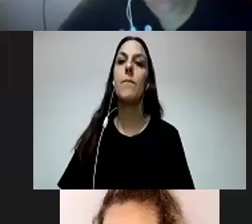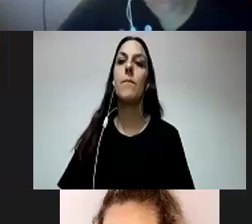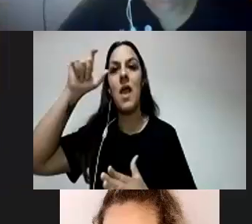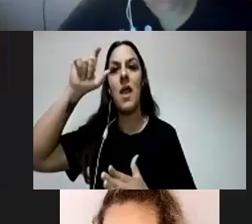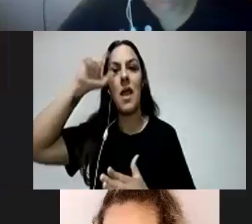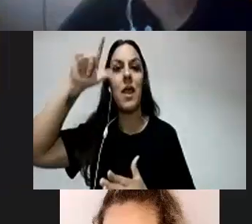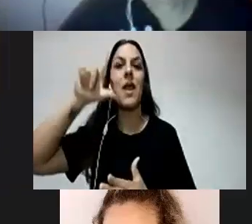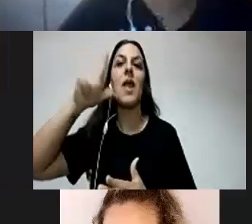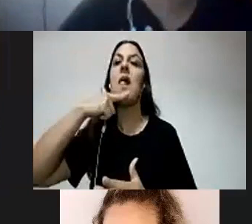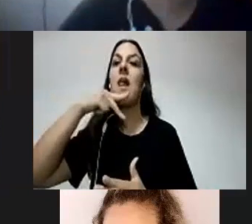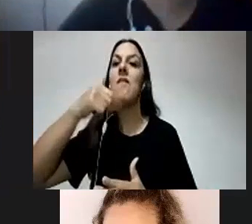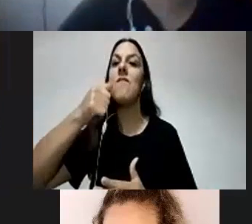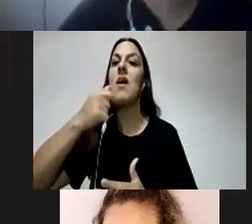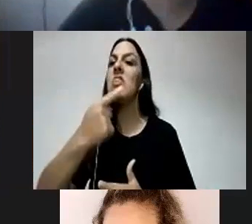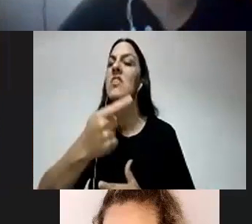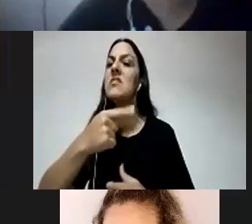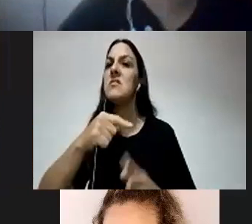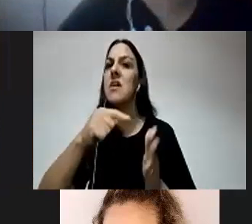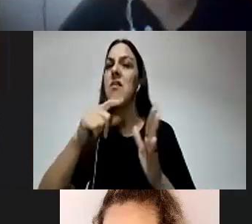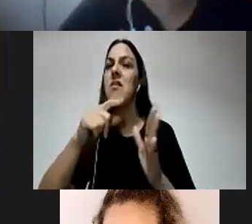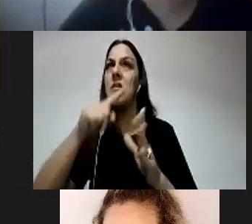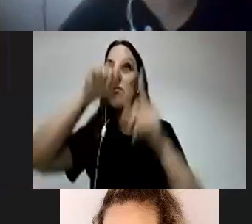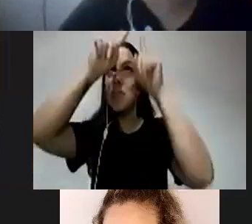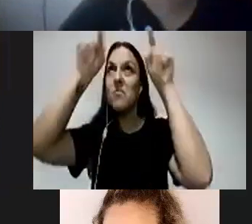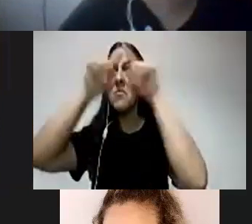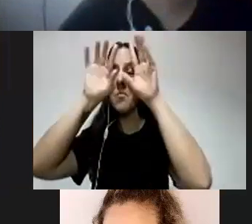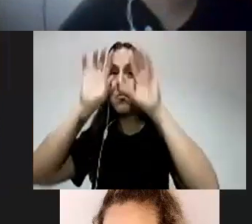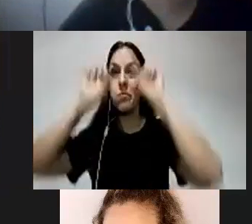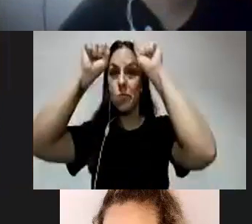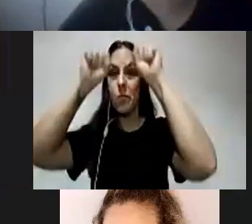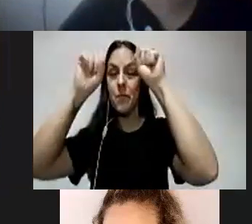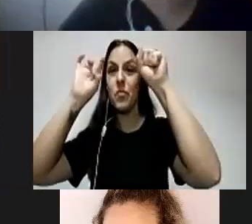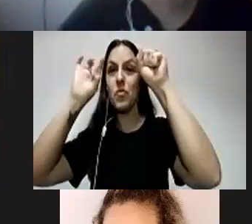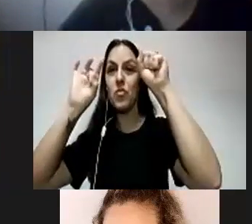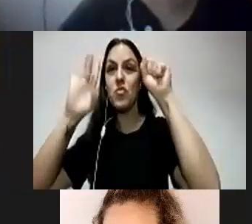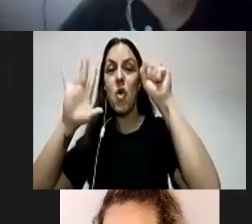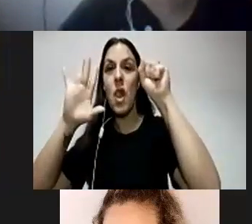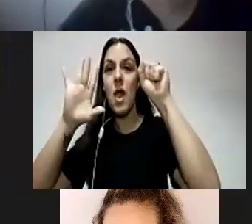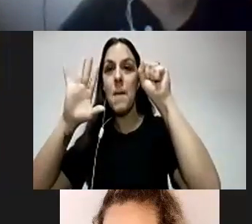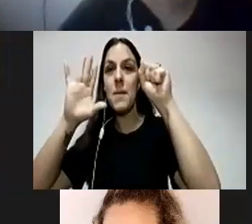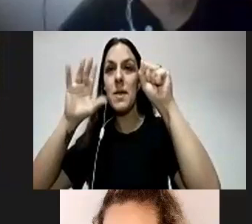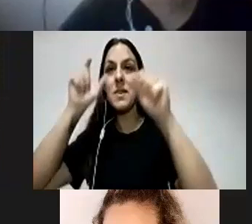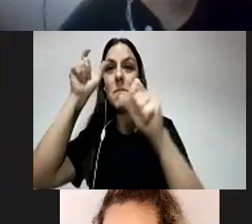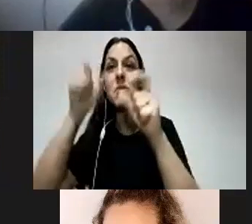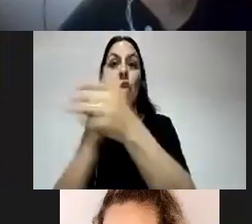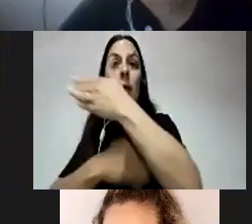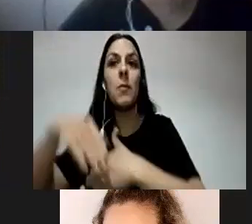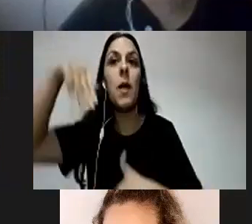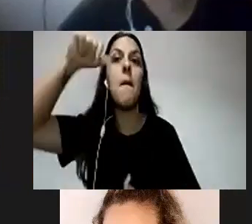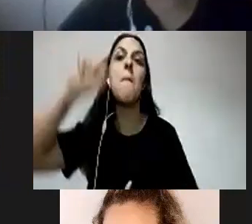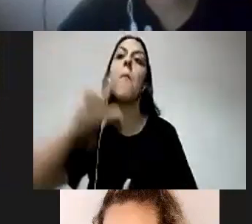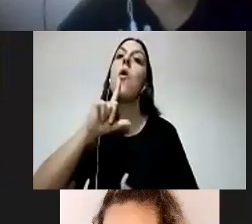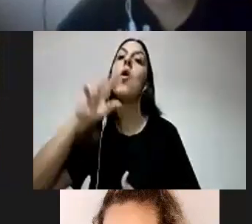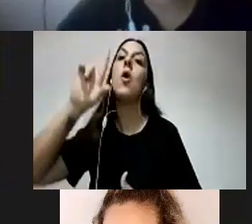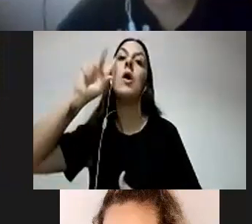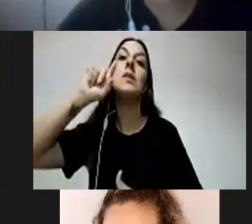dice, son para motrices, miembros inferiores, ¿no? Pregunta en referencia al triángulo ese que se